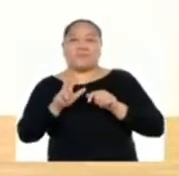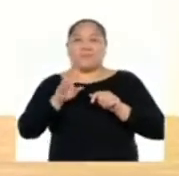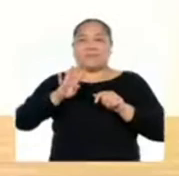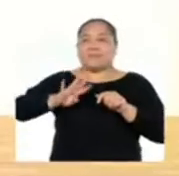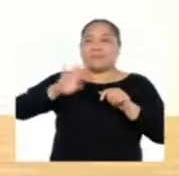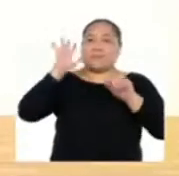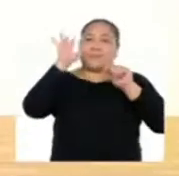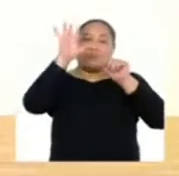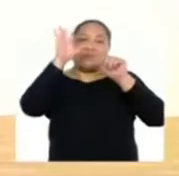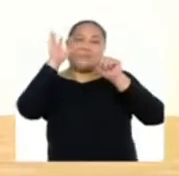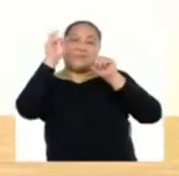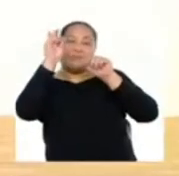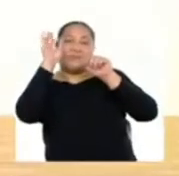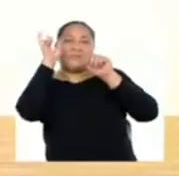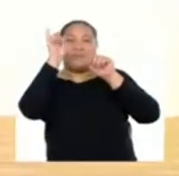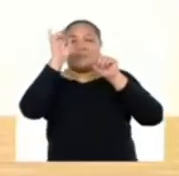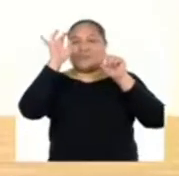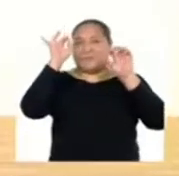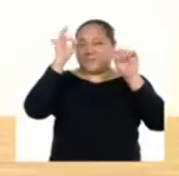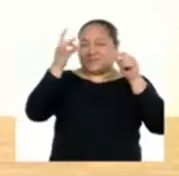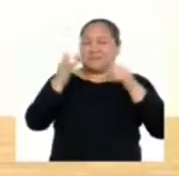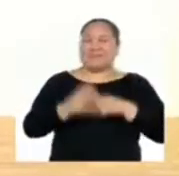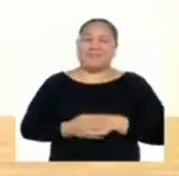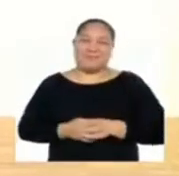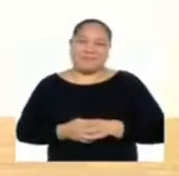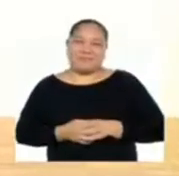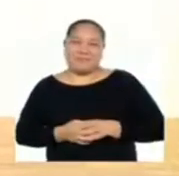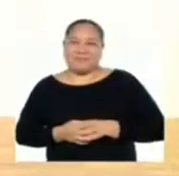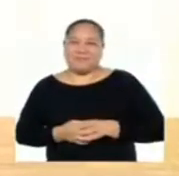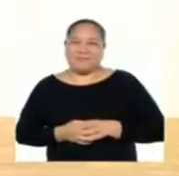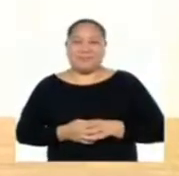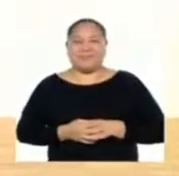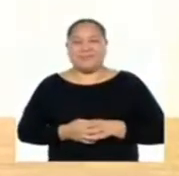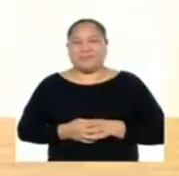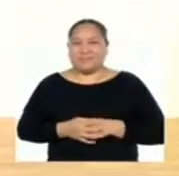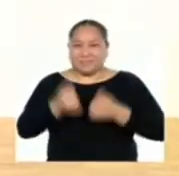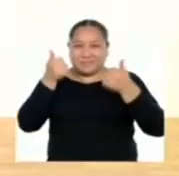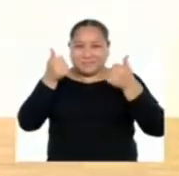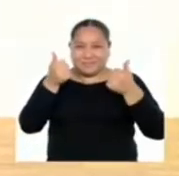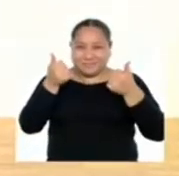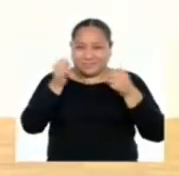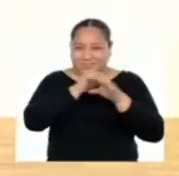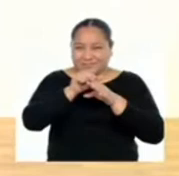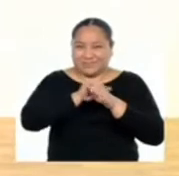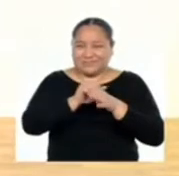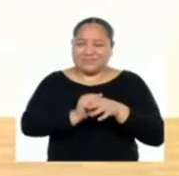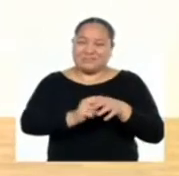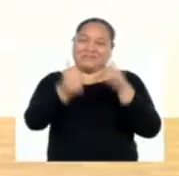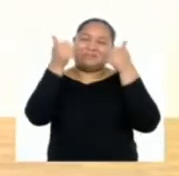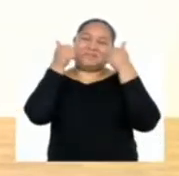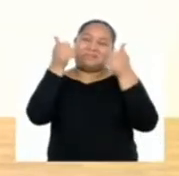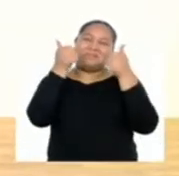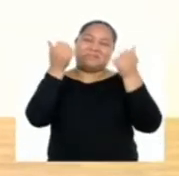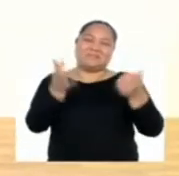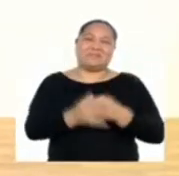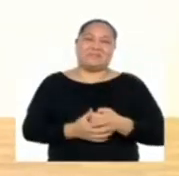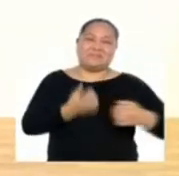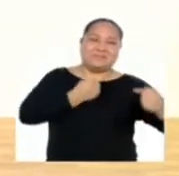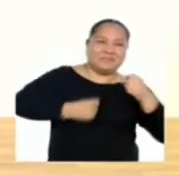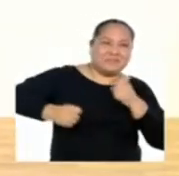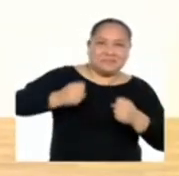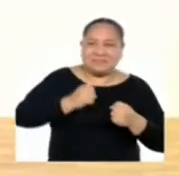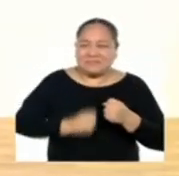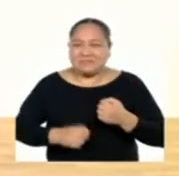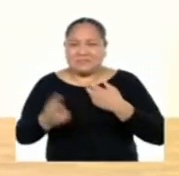2, 3, 4, 5, 6, 7, 8. ¿Qué les ha parecido esa secuencia? Súper bien, ¿verdad? Solo con movimientos